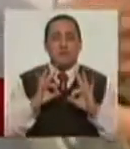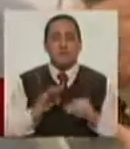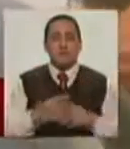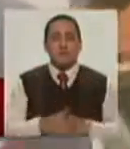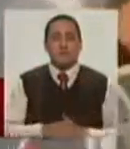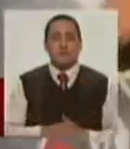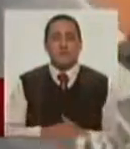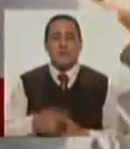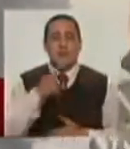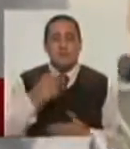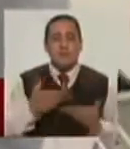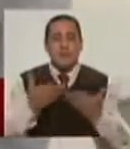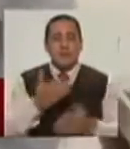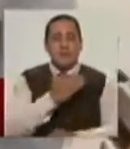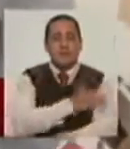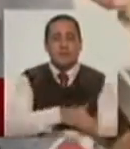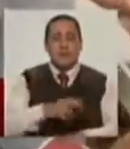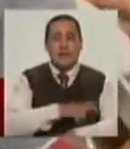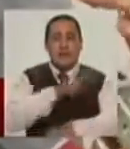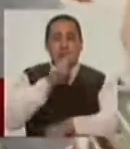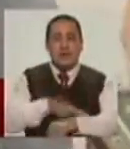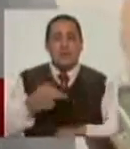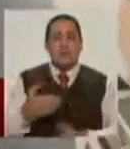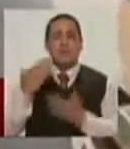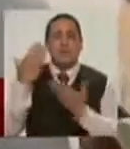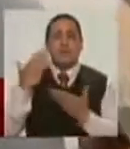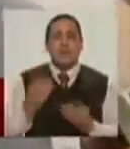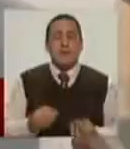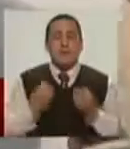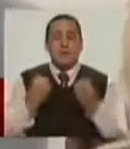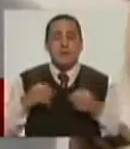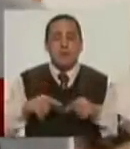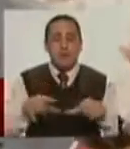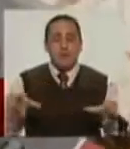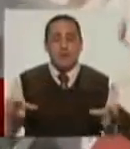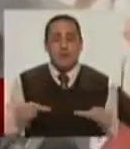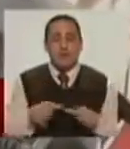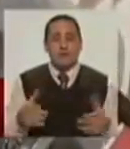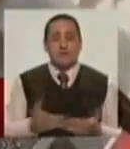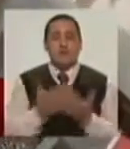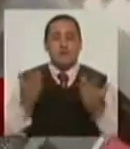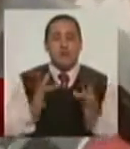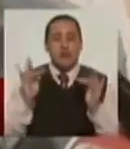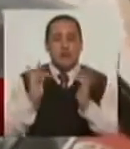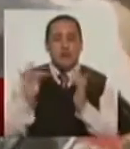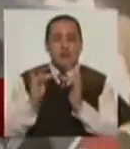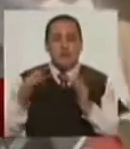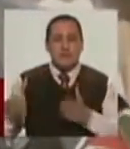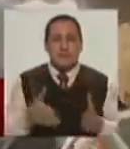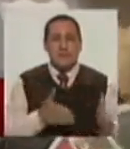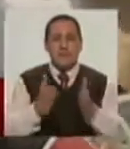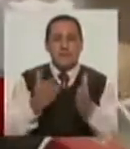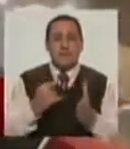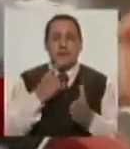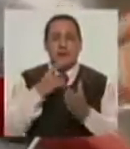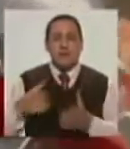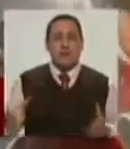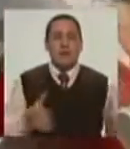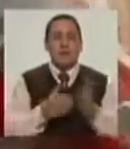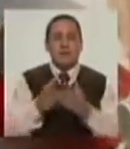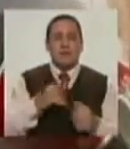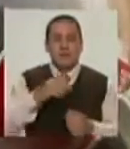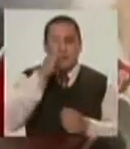Justamente va a beneficiar a la región Piura porque las zonas donde interconecta esta carretera son justamente las